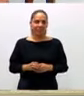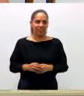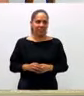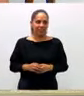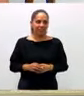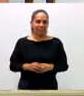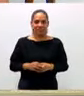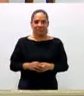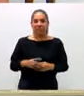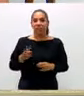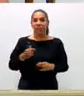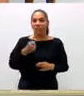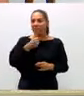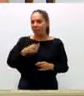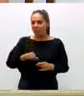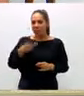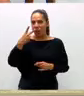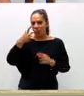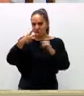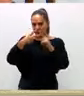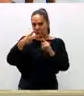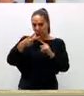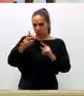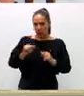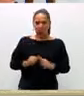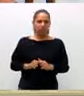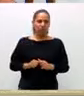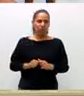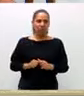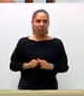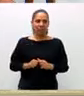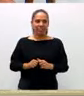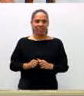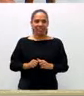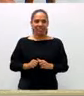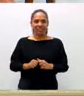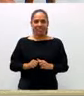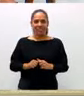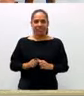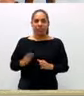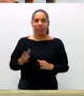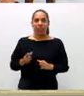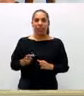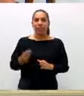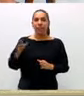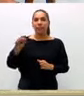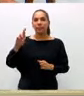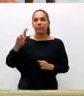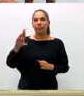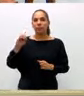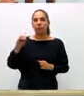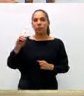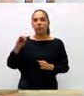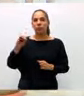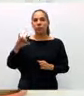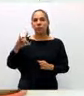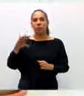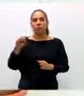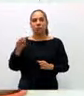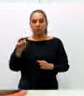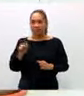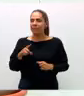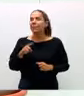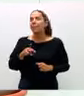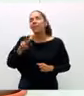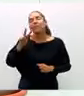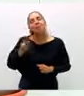cerrar con 2 comentarios. Nos comparte por aquí la maestra Rocío Vigueras Chávez. Exacto, los maestros